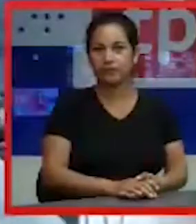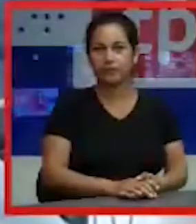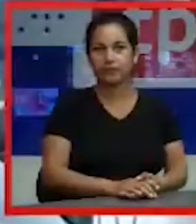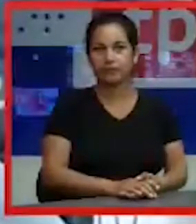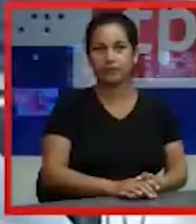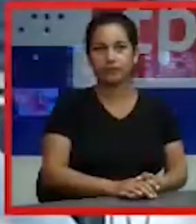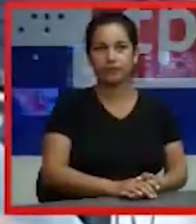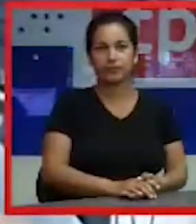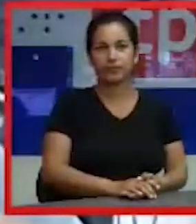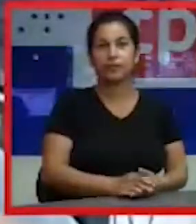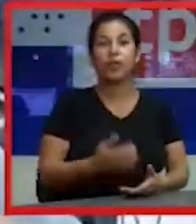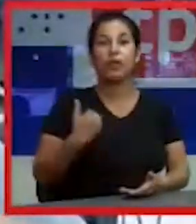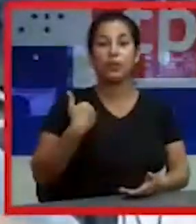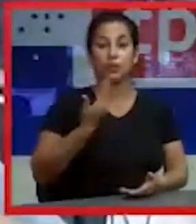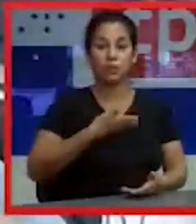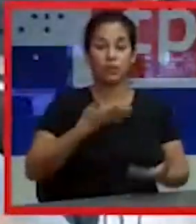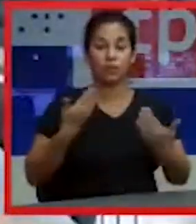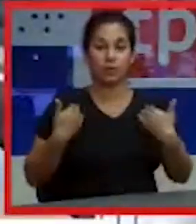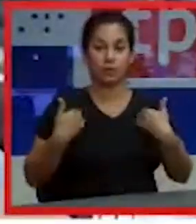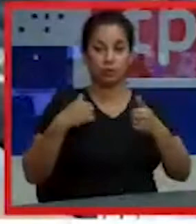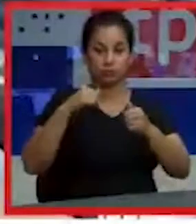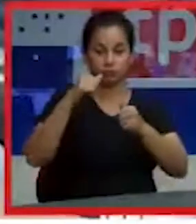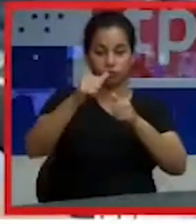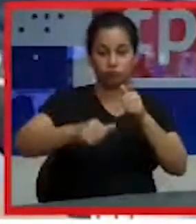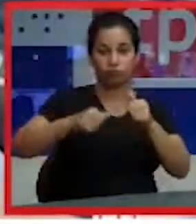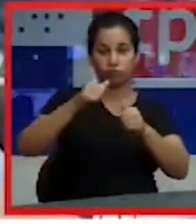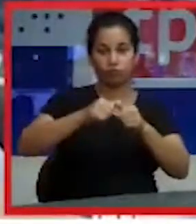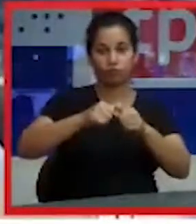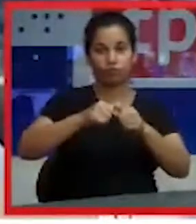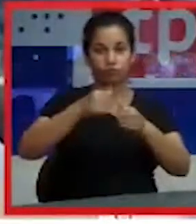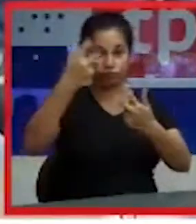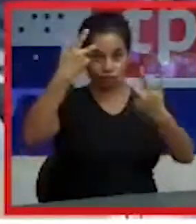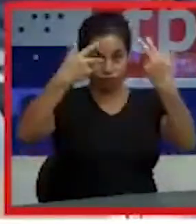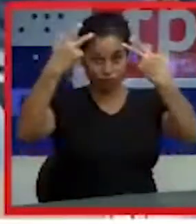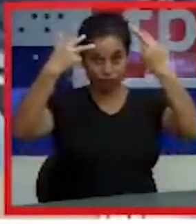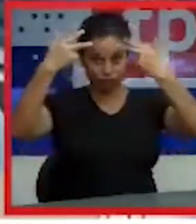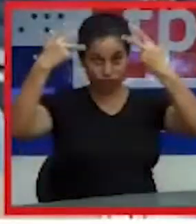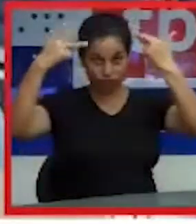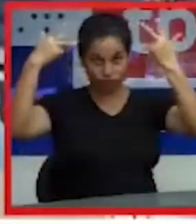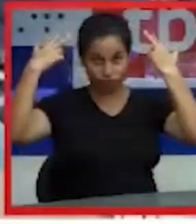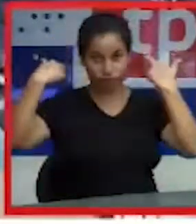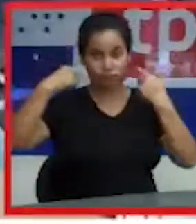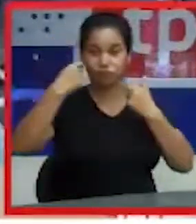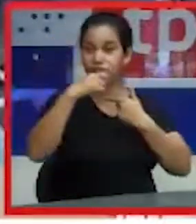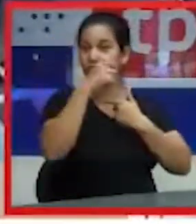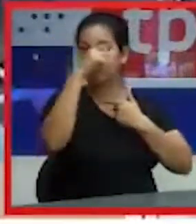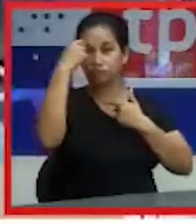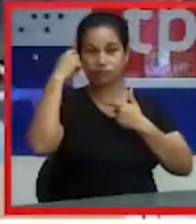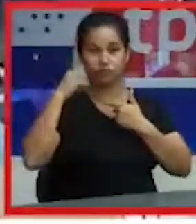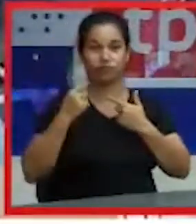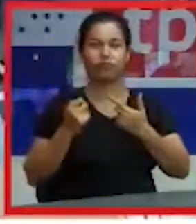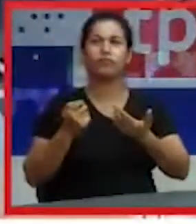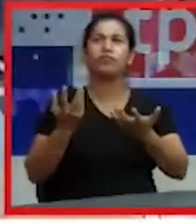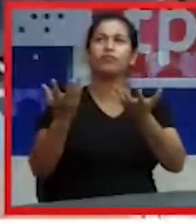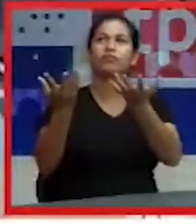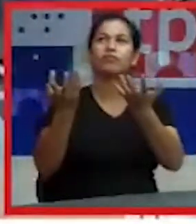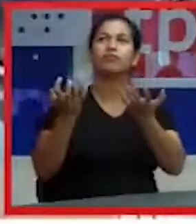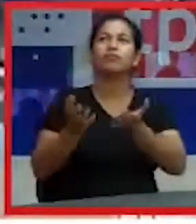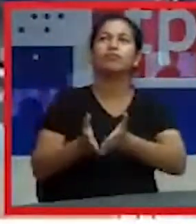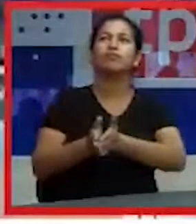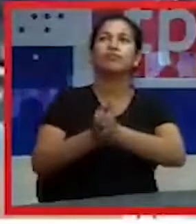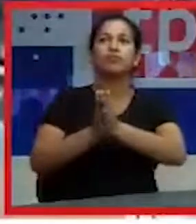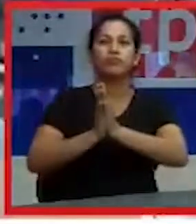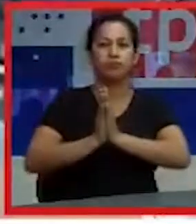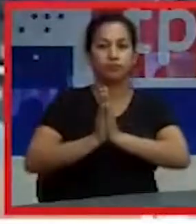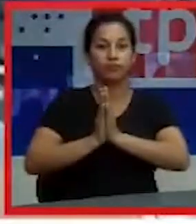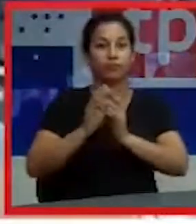Nosotros somos de la Asociación de Belleza Integral PANDO. Lo primero que nosotros nos afecta